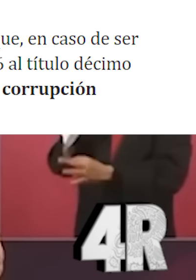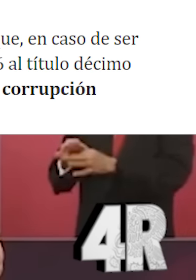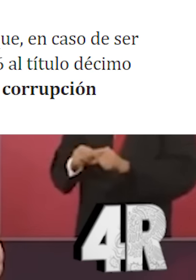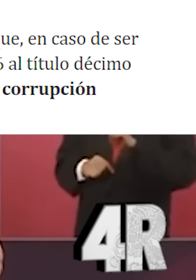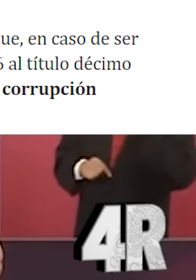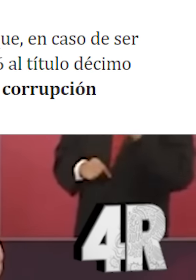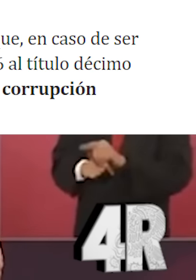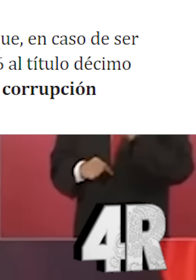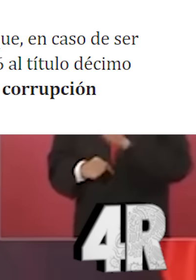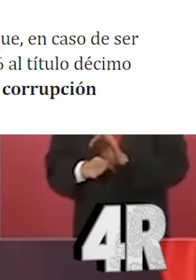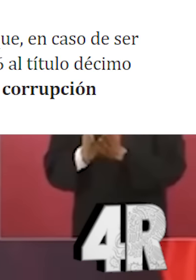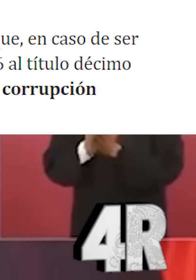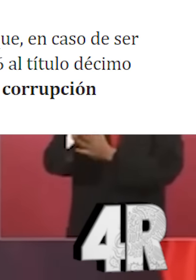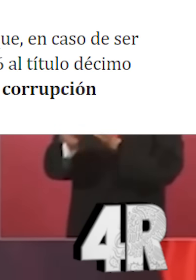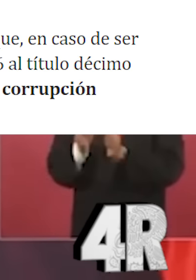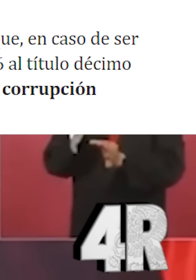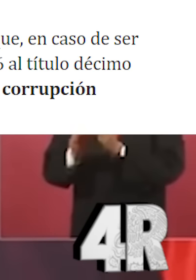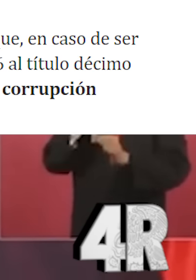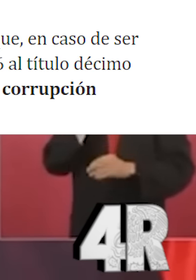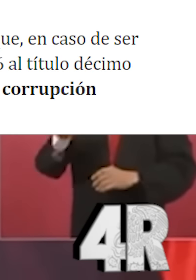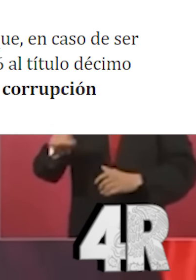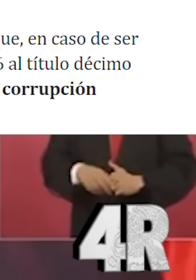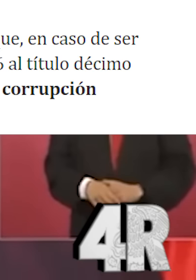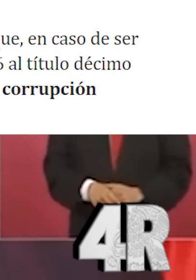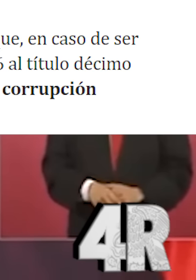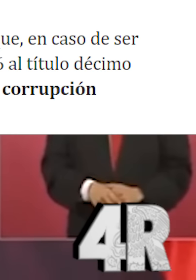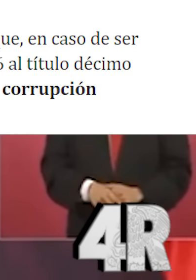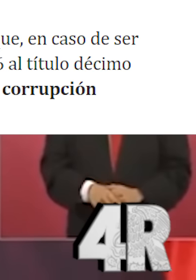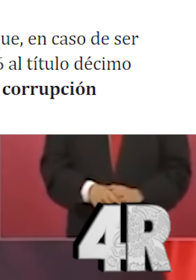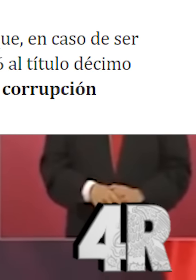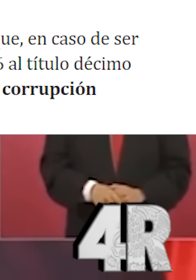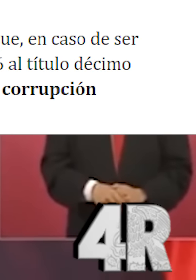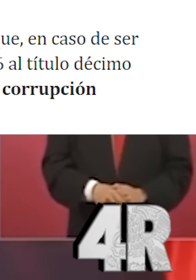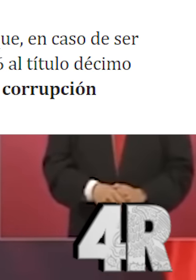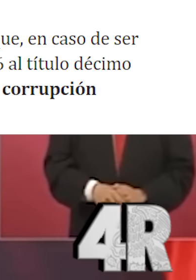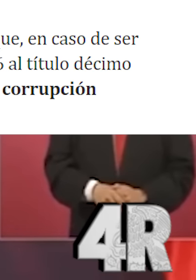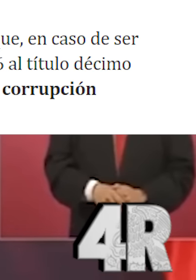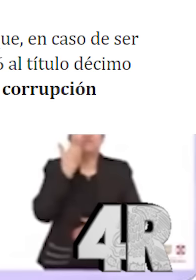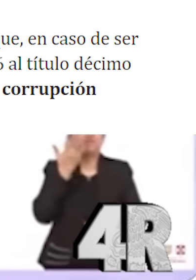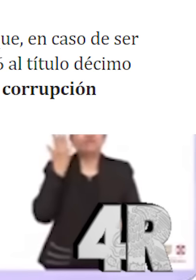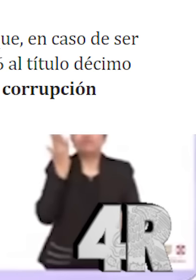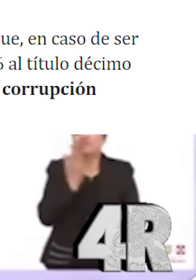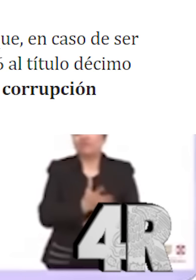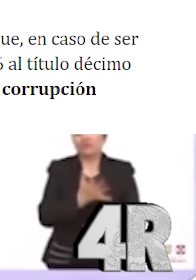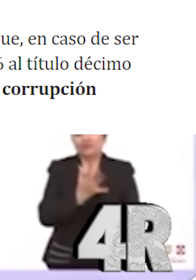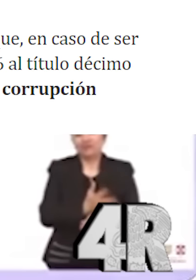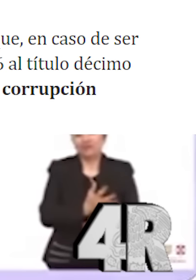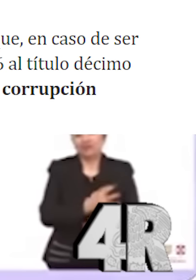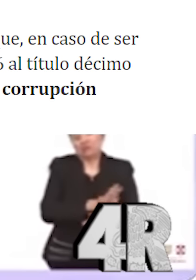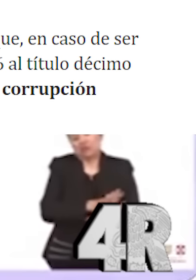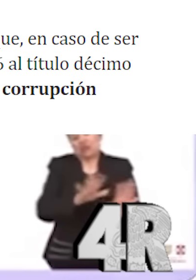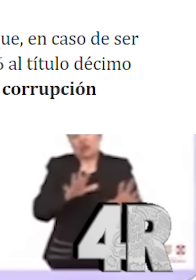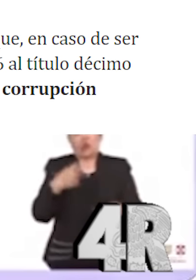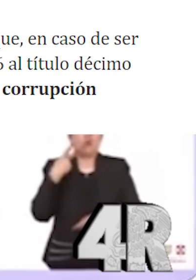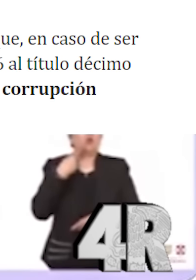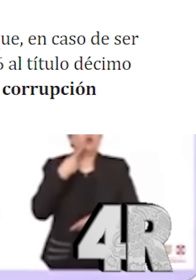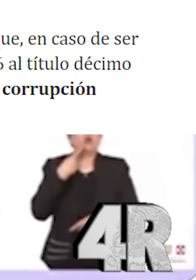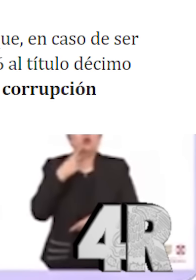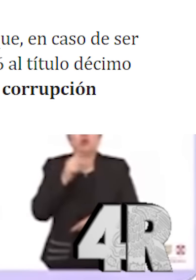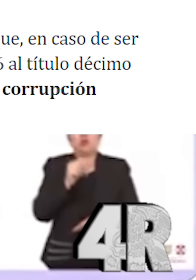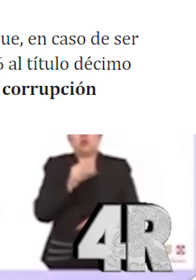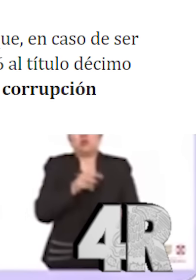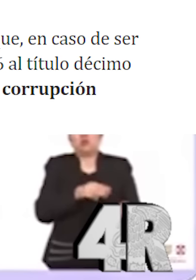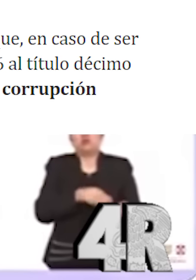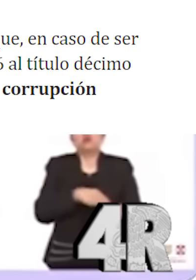de un capítulo y un artículo con el fin de endurecer las penas a quienes cometan este ilícito en nuestro país.